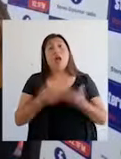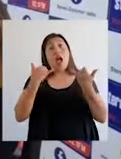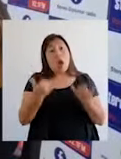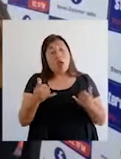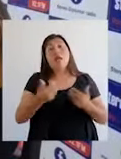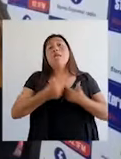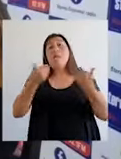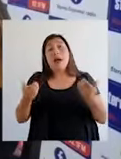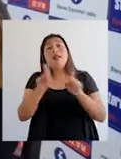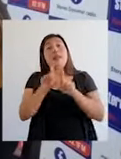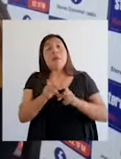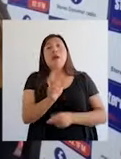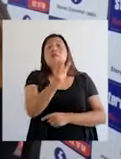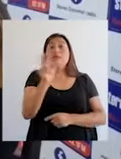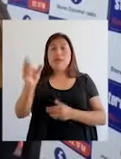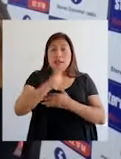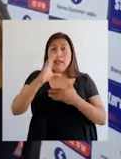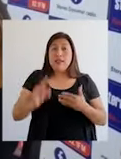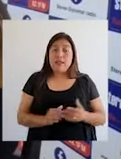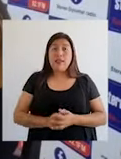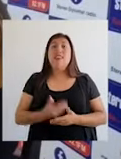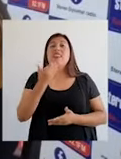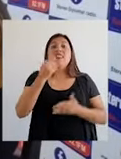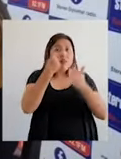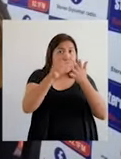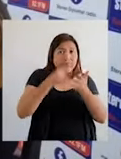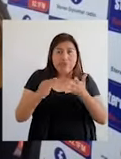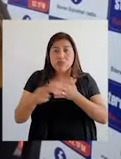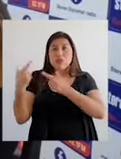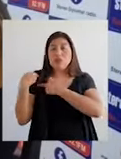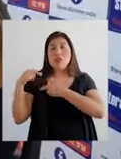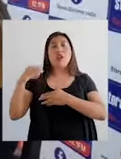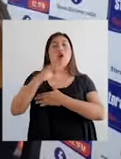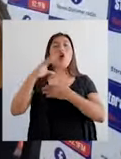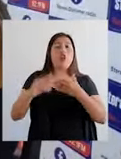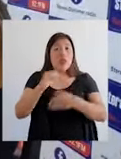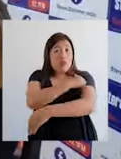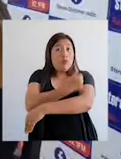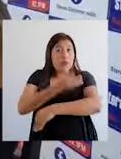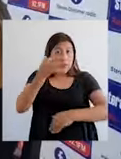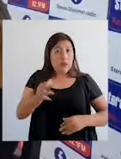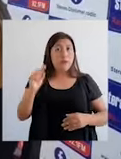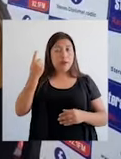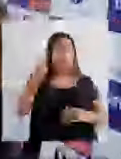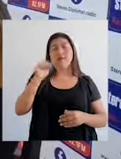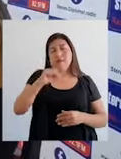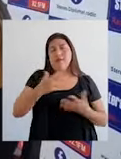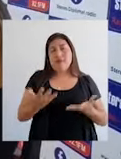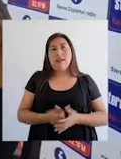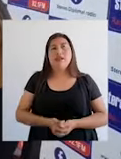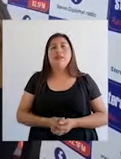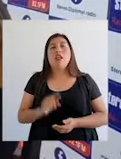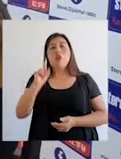carnets de discapacidad. También. Bajo, supongo, la supervisión de CONADIS, ¿no? Directamente. Sí, efectivamente. Porque habrá acá el registro, pues, ¿no? Efectivamente. Es